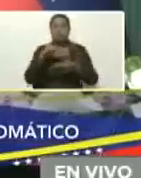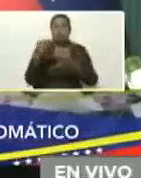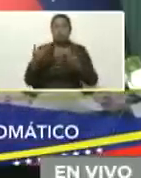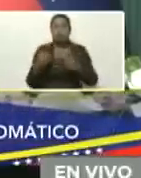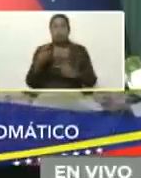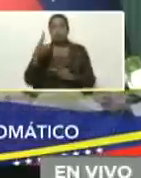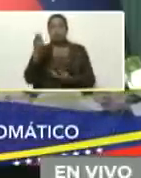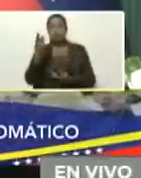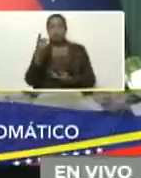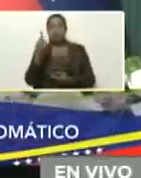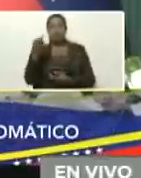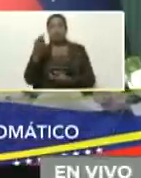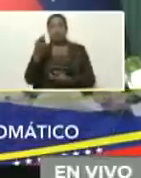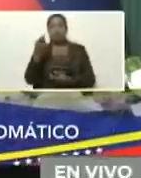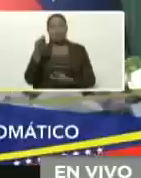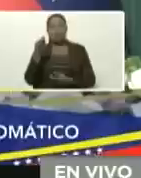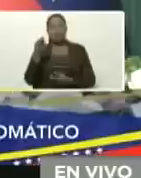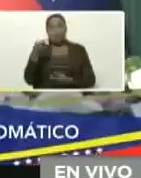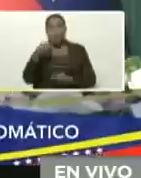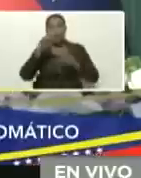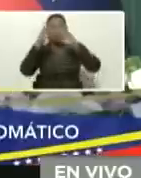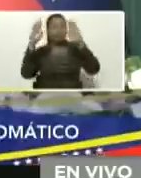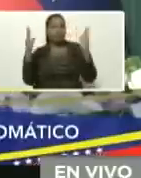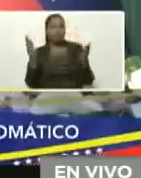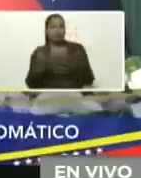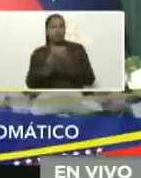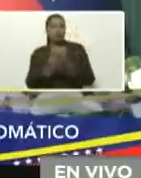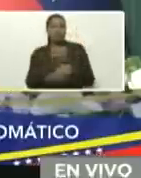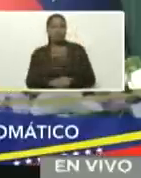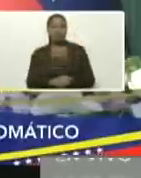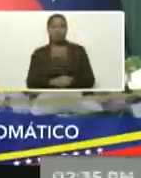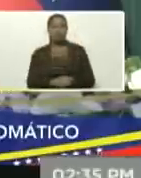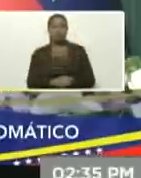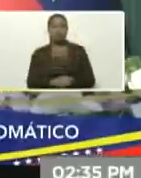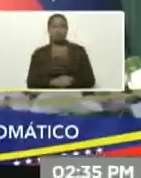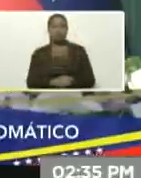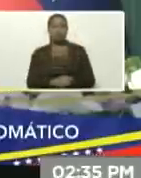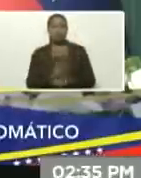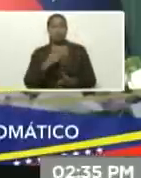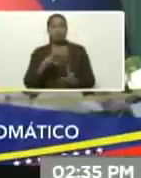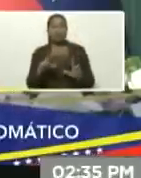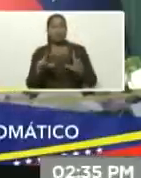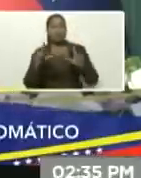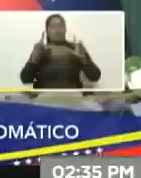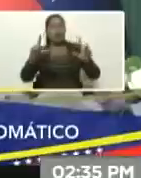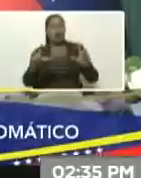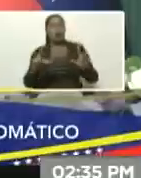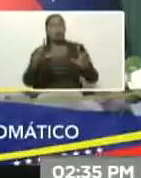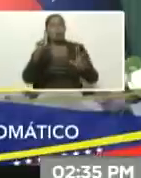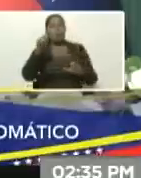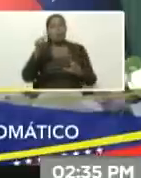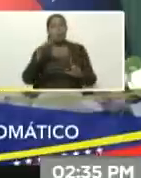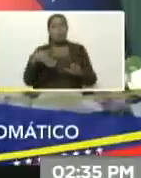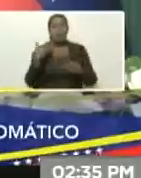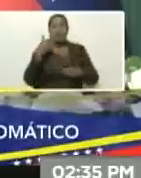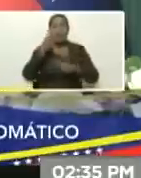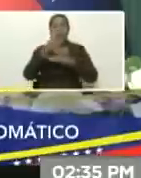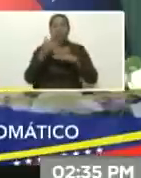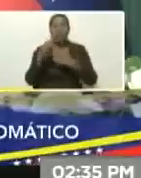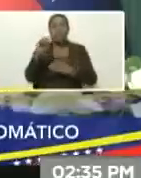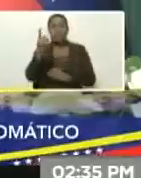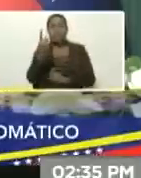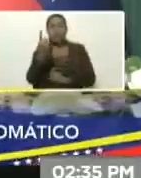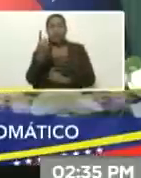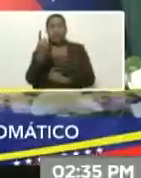la segunda reserva de gas del mundo. Se está haciendo certificaciones que nos pudieran llevar a ser la